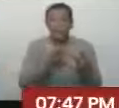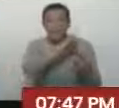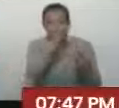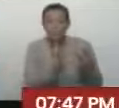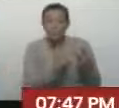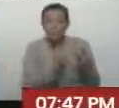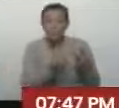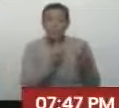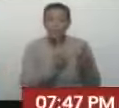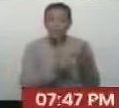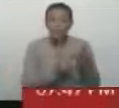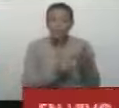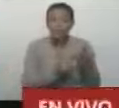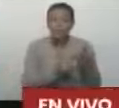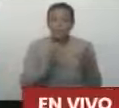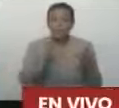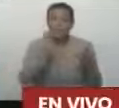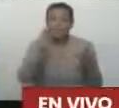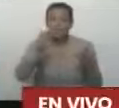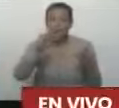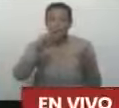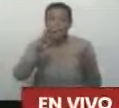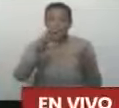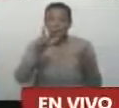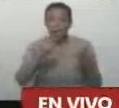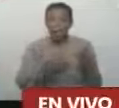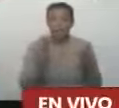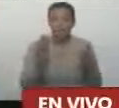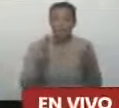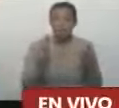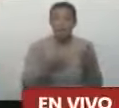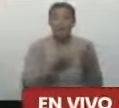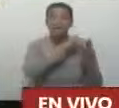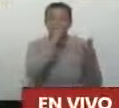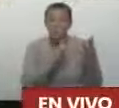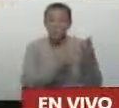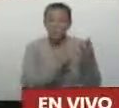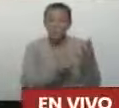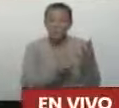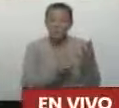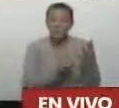Zulia. Samuel José Galván, medalla de plata, del Zulia.